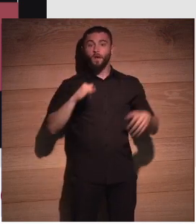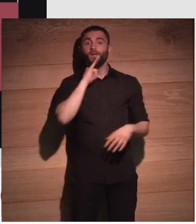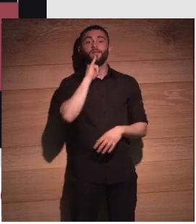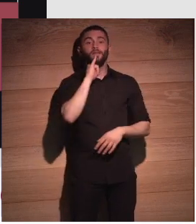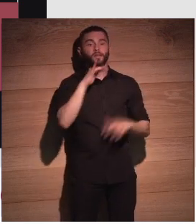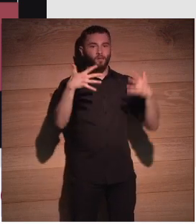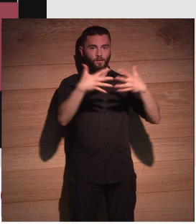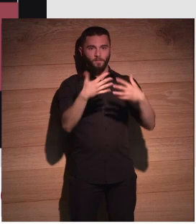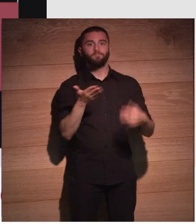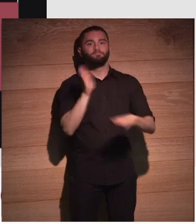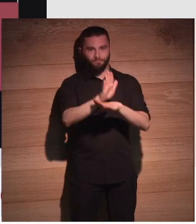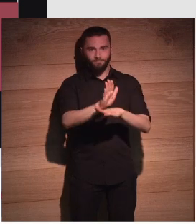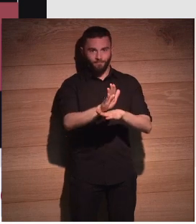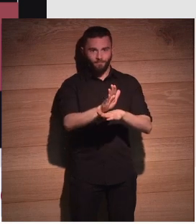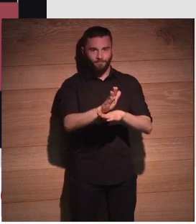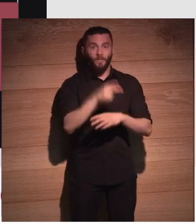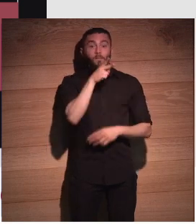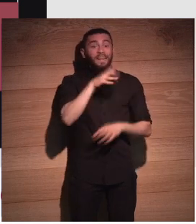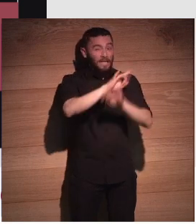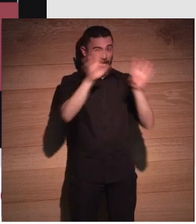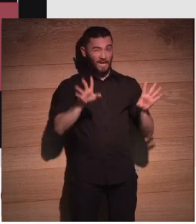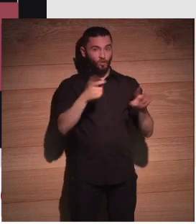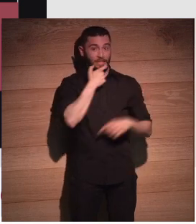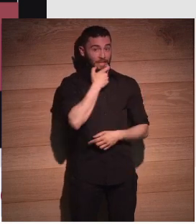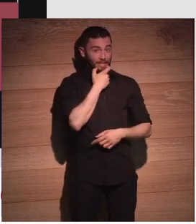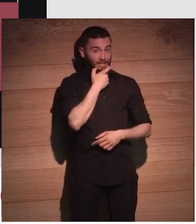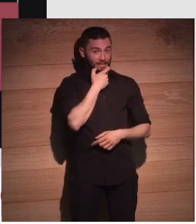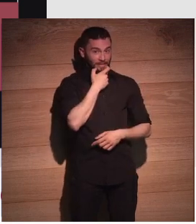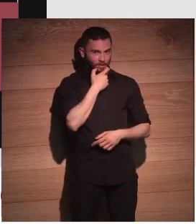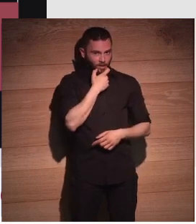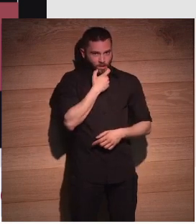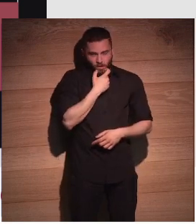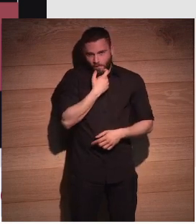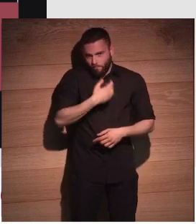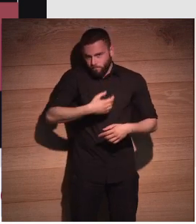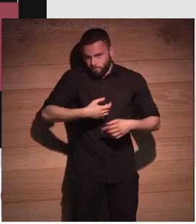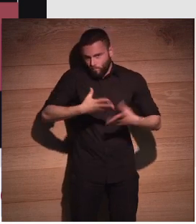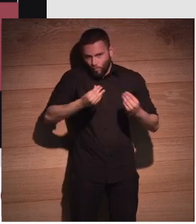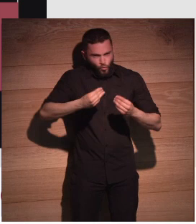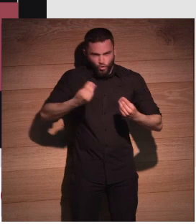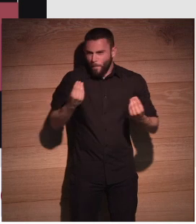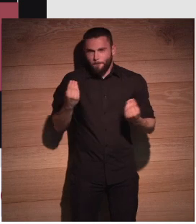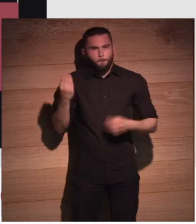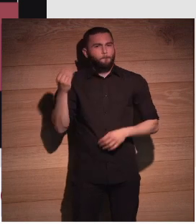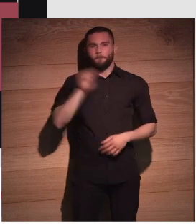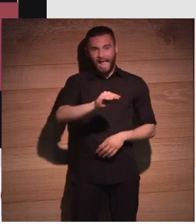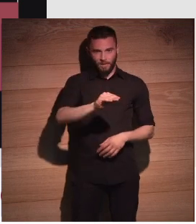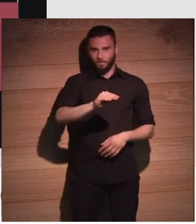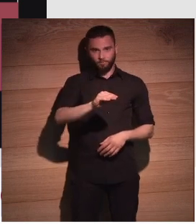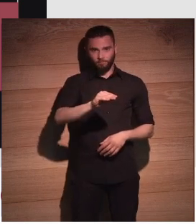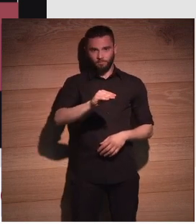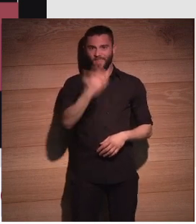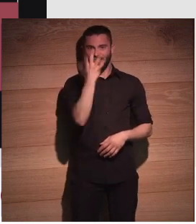presencia en Internet. Como veis, el verde clarito, que es el inglés, hay infinitamente más, o sea, hay un montón, prácticamente llega más allá